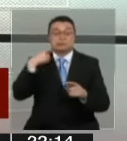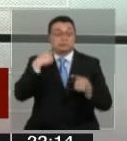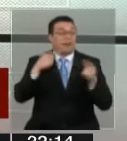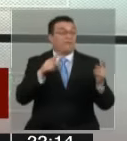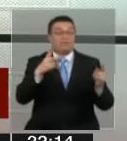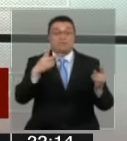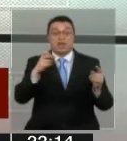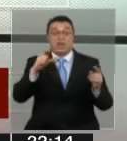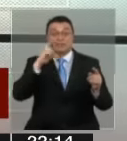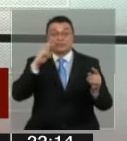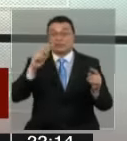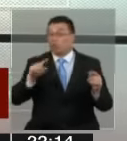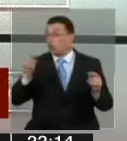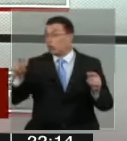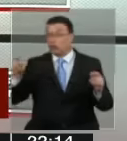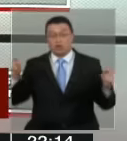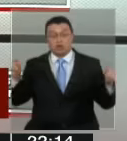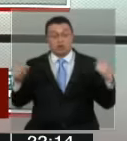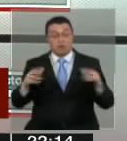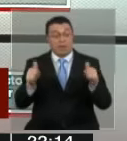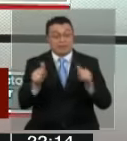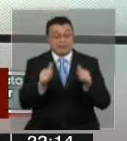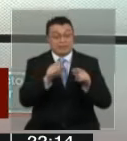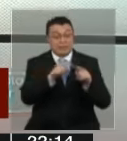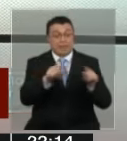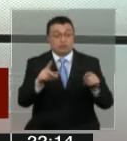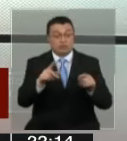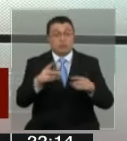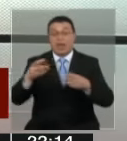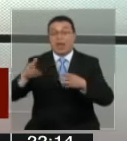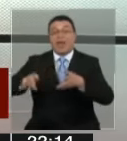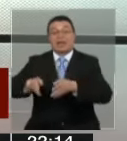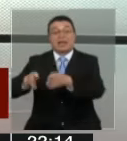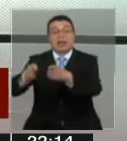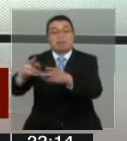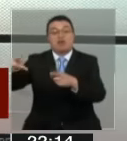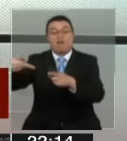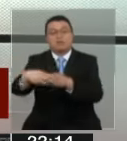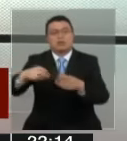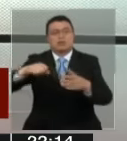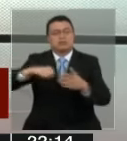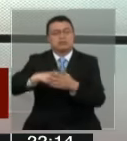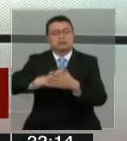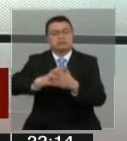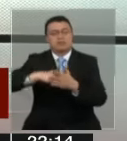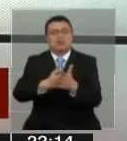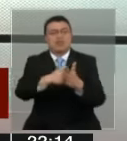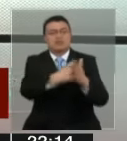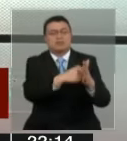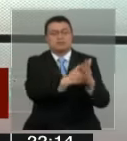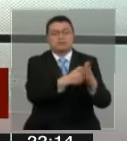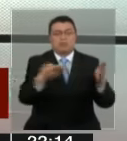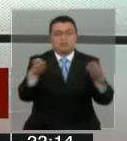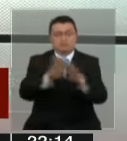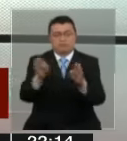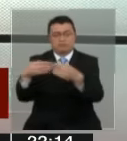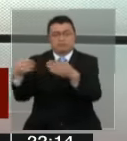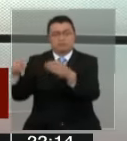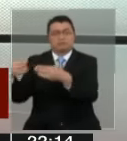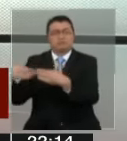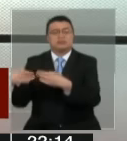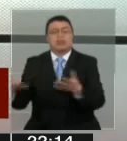vecinos, a la gente que está más cerca de ellos. Bloqueo de caminos, esos grupos de esas formas de presión violenta al final están